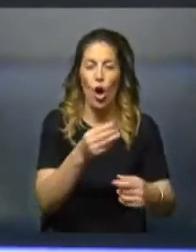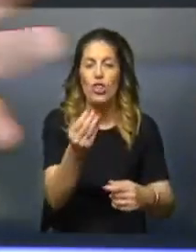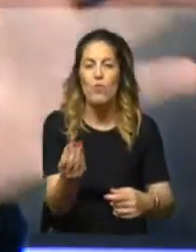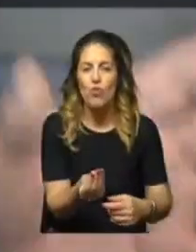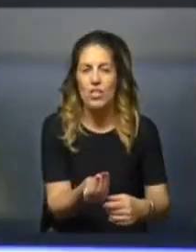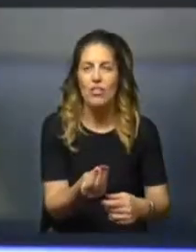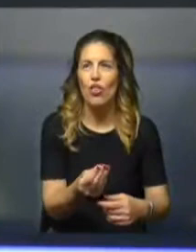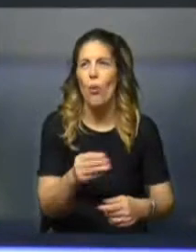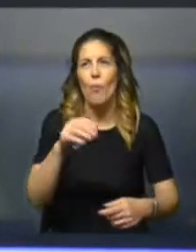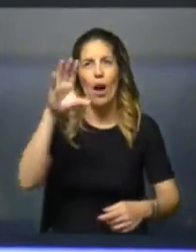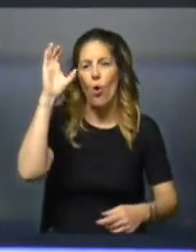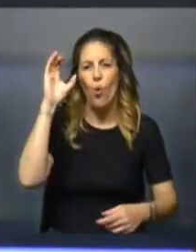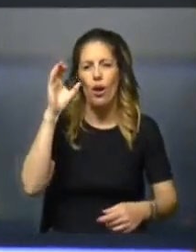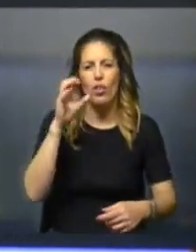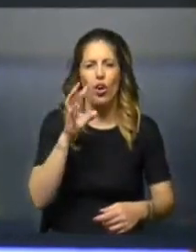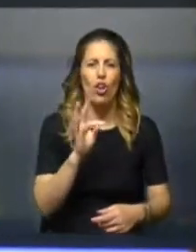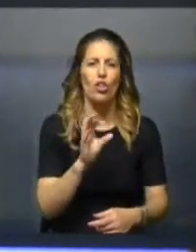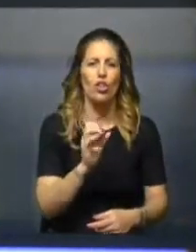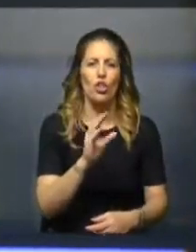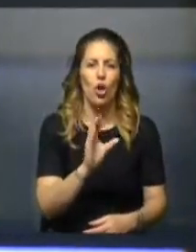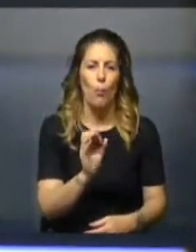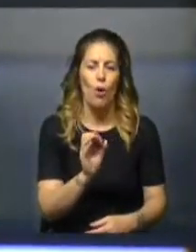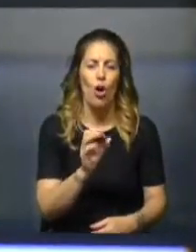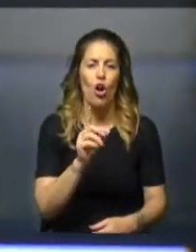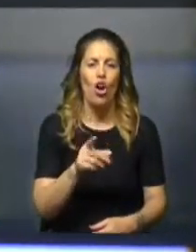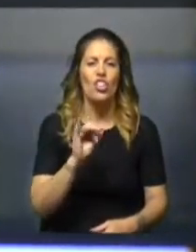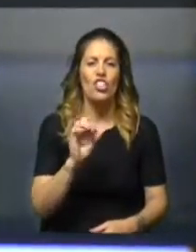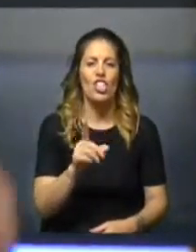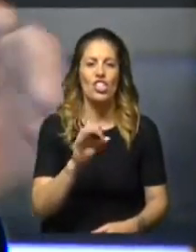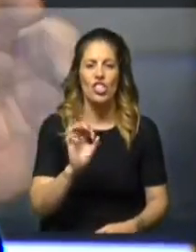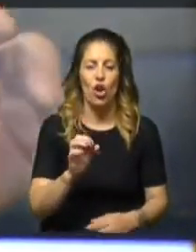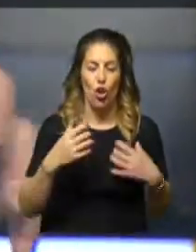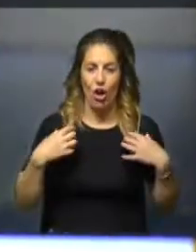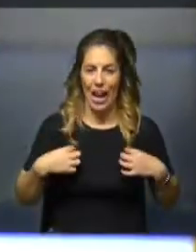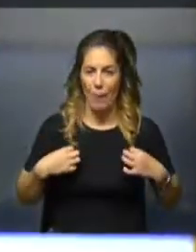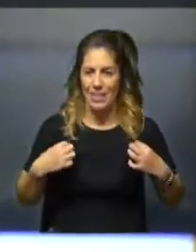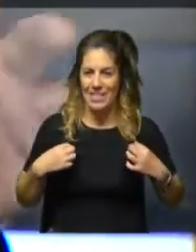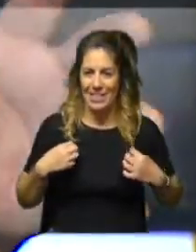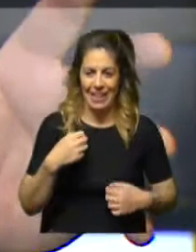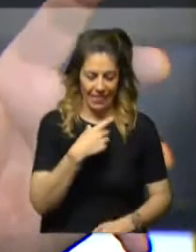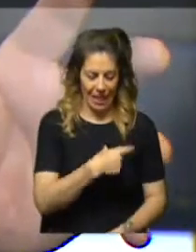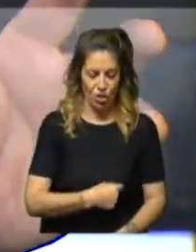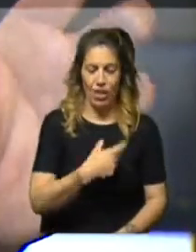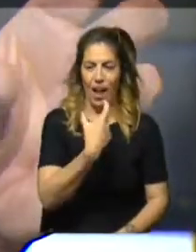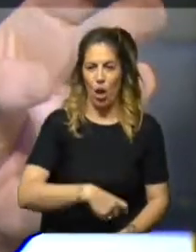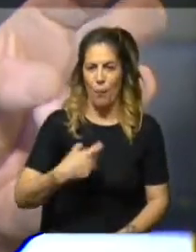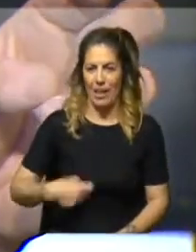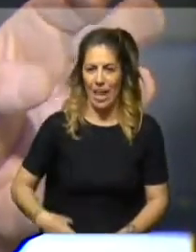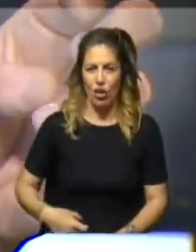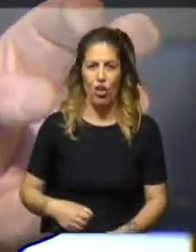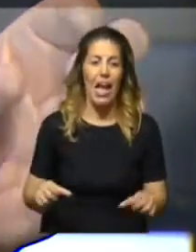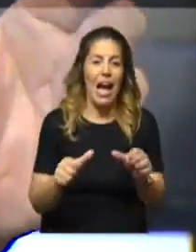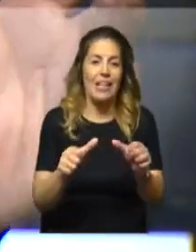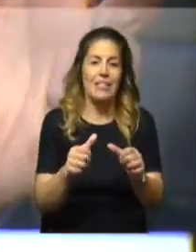de me acuerdo del Topo Gigio con camiseta de Nacional de peñarol o sea trataba de abordar todo lo que pudiera No